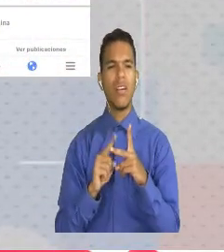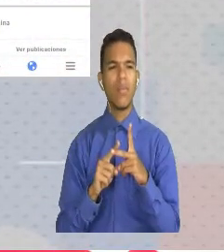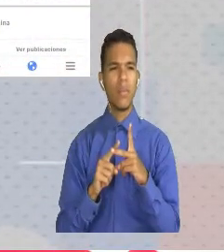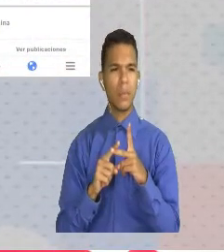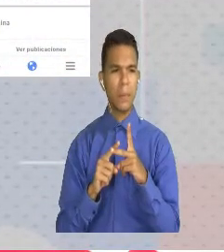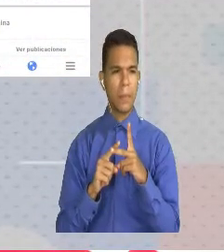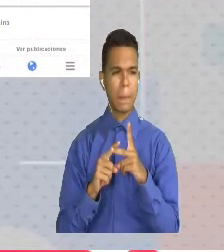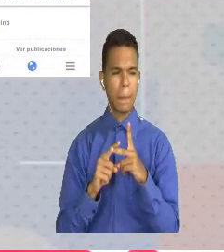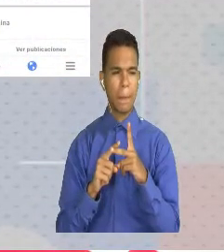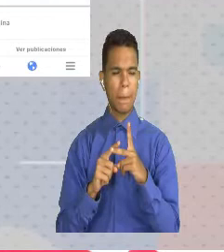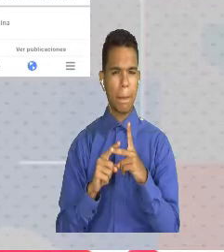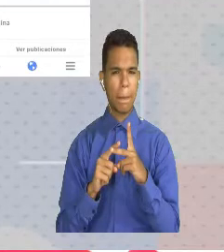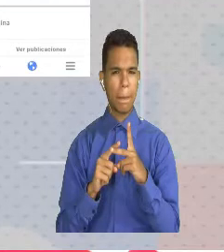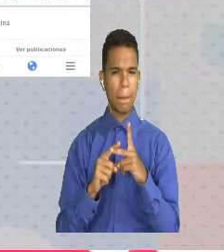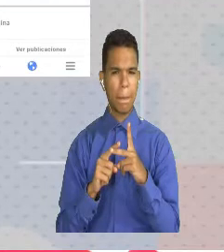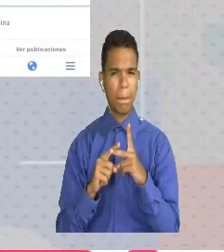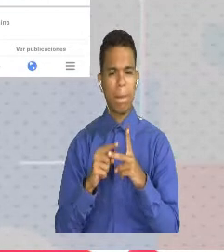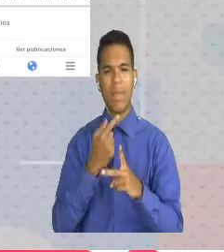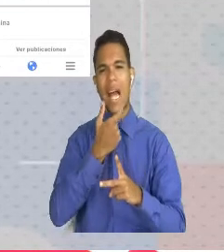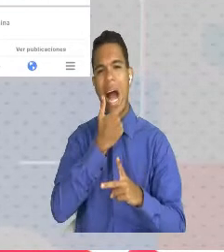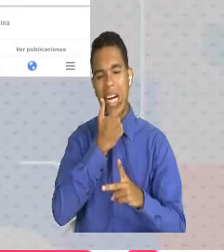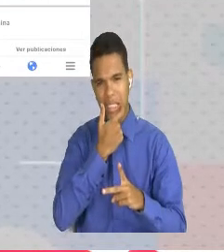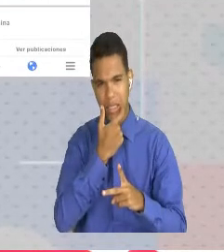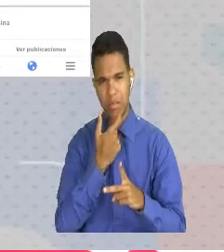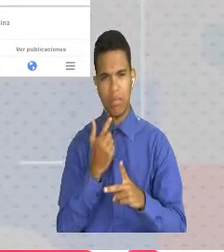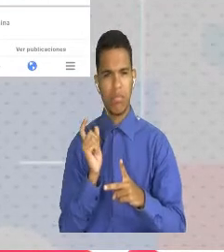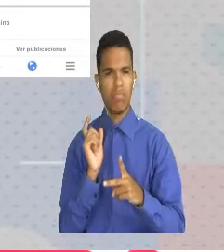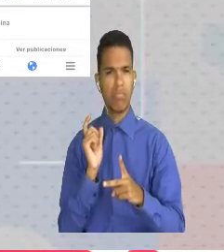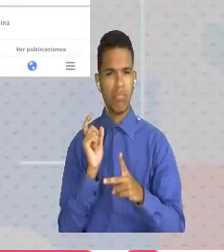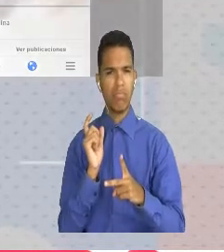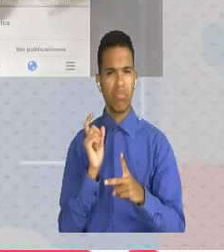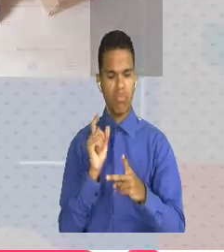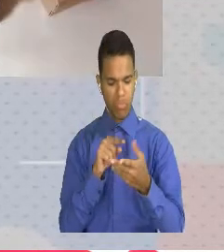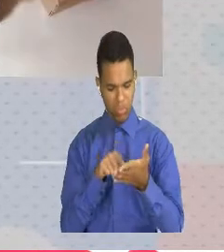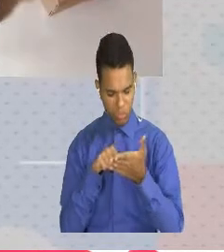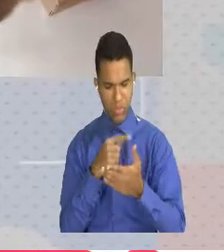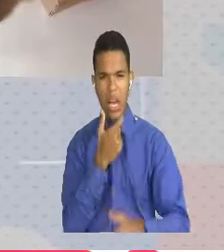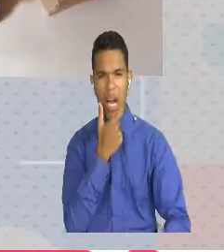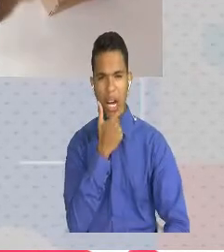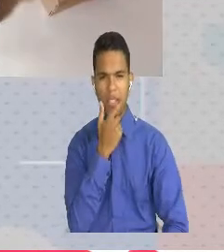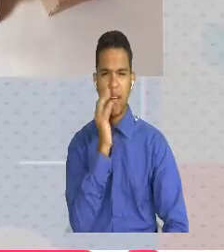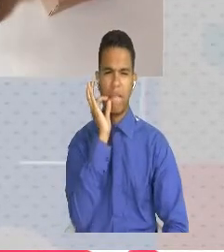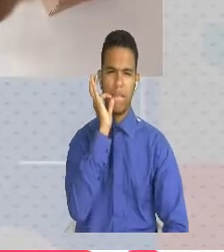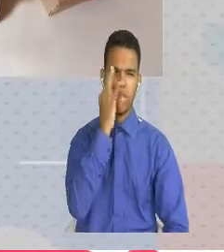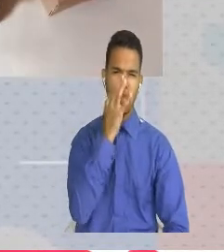venía diciendo, y contiene unas galletas. Que se ven aparte deliciosas, así como con chip